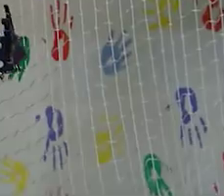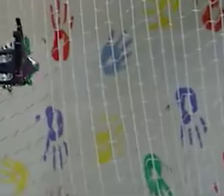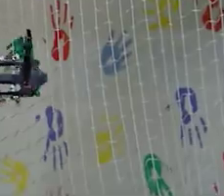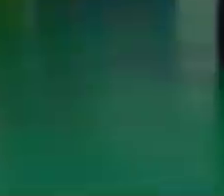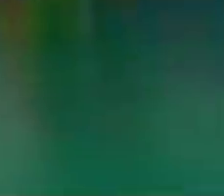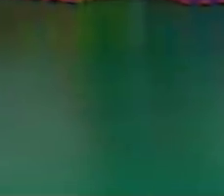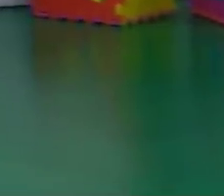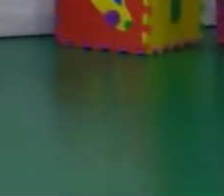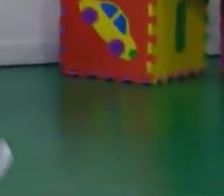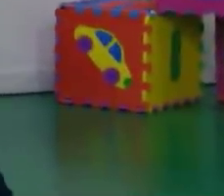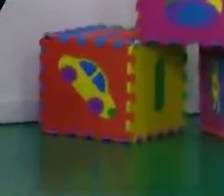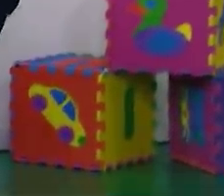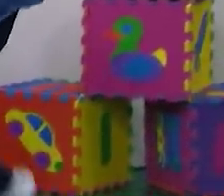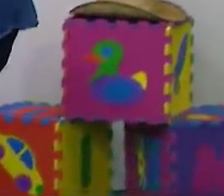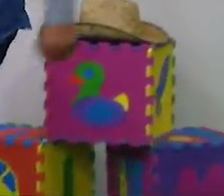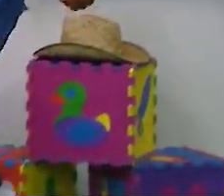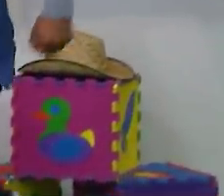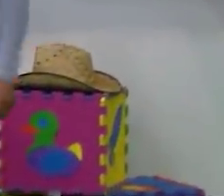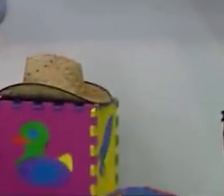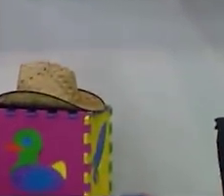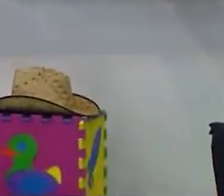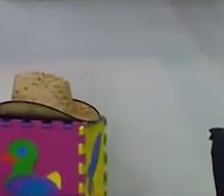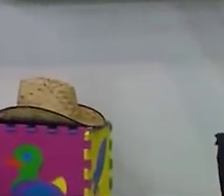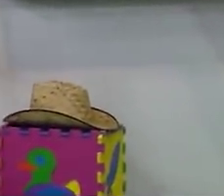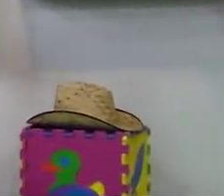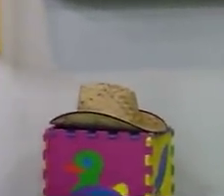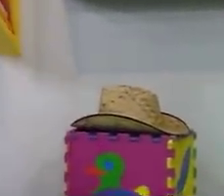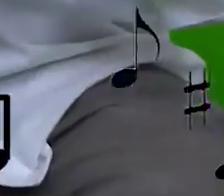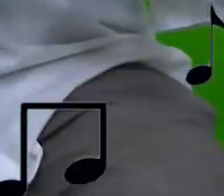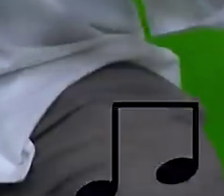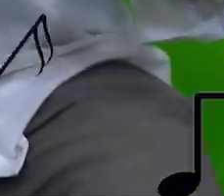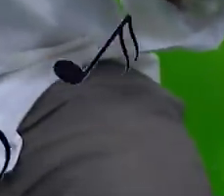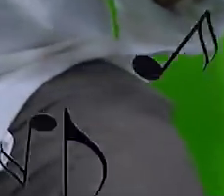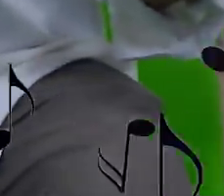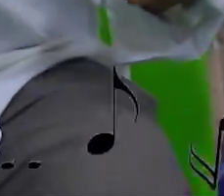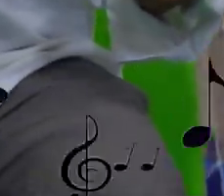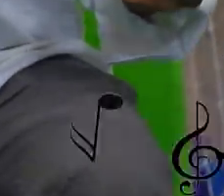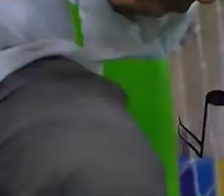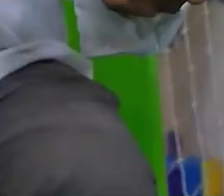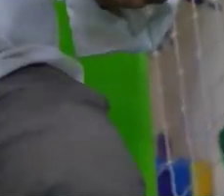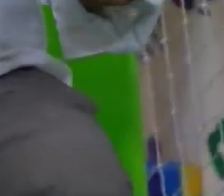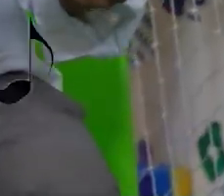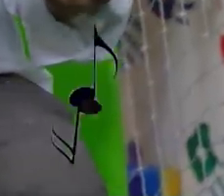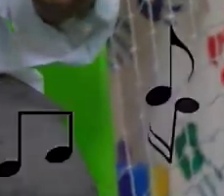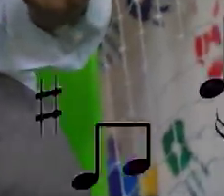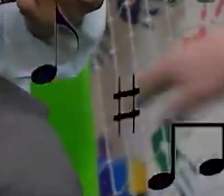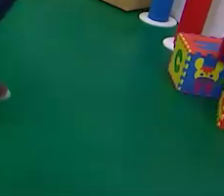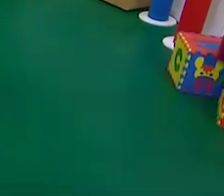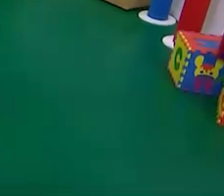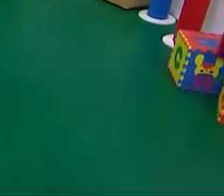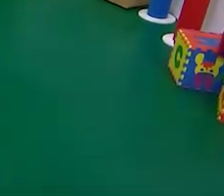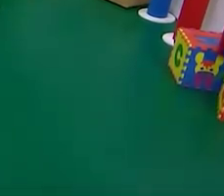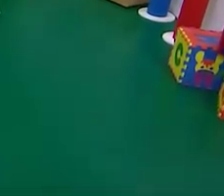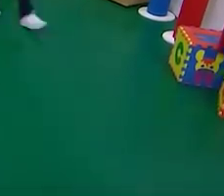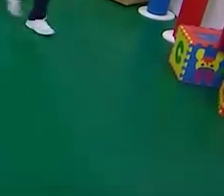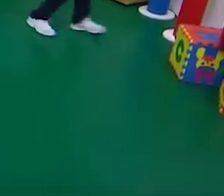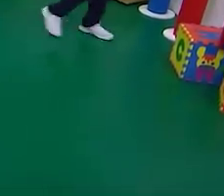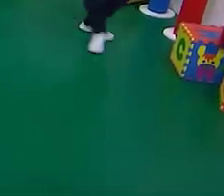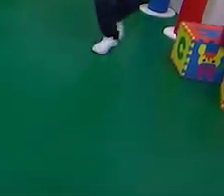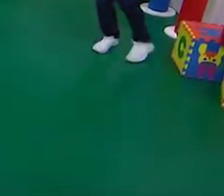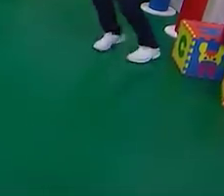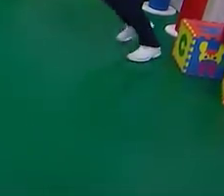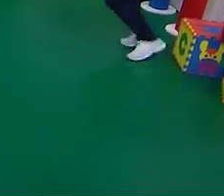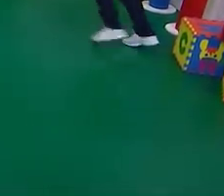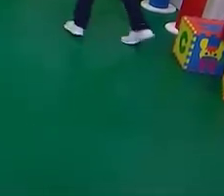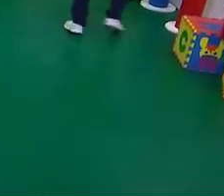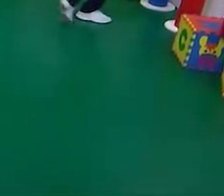va al agua y se echa a nadar. Cuando la mosca sale a pasear. Cuando la mosca sale a pasear.